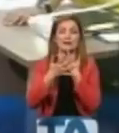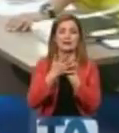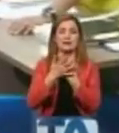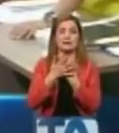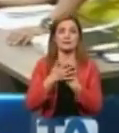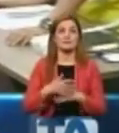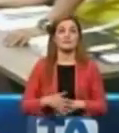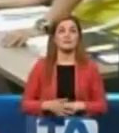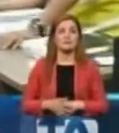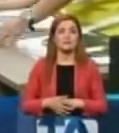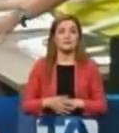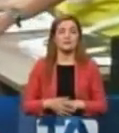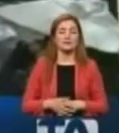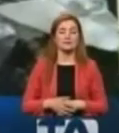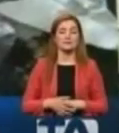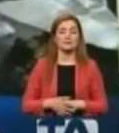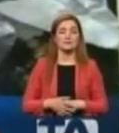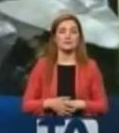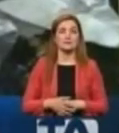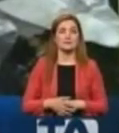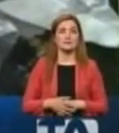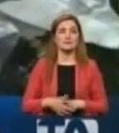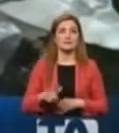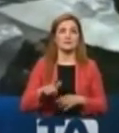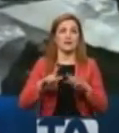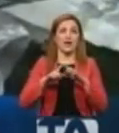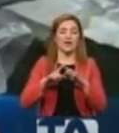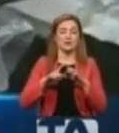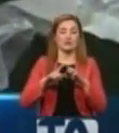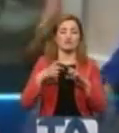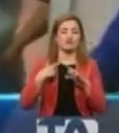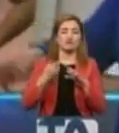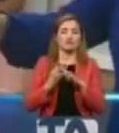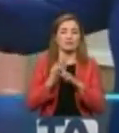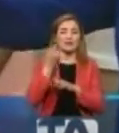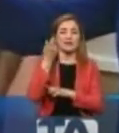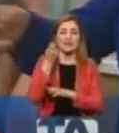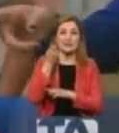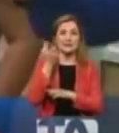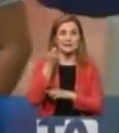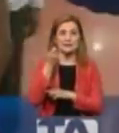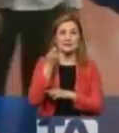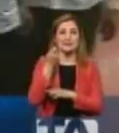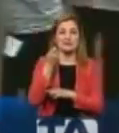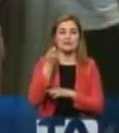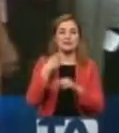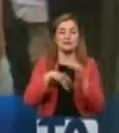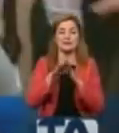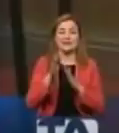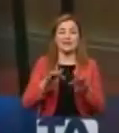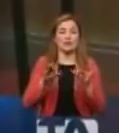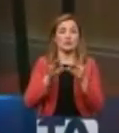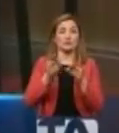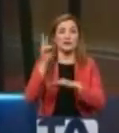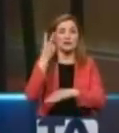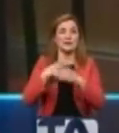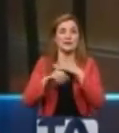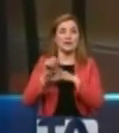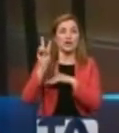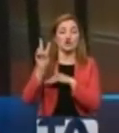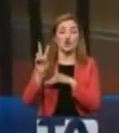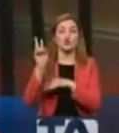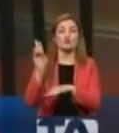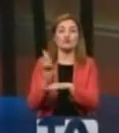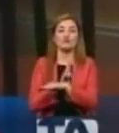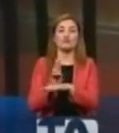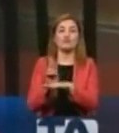Litoral. Dentro de sus partes íntimas, queso, mayonesa, dinero en efectivo. Y además, lo más indignante de este caso es que utilizó a sus